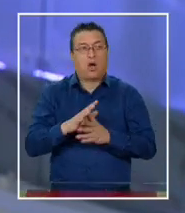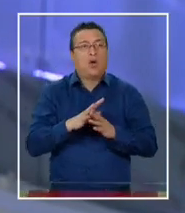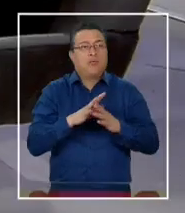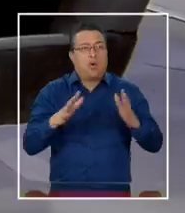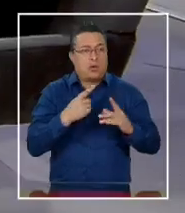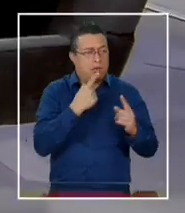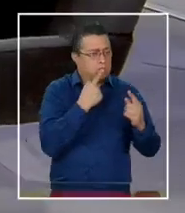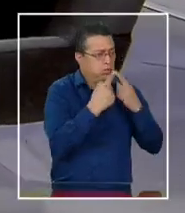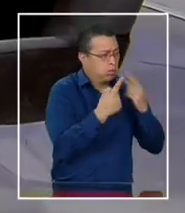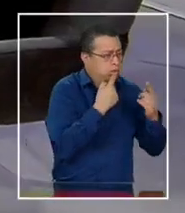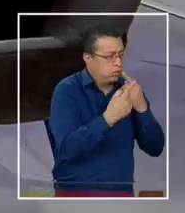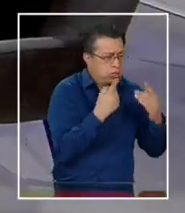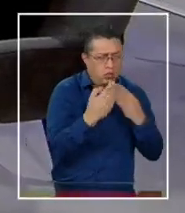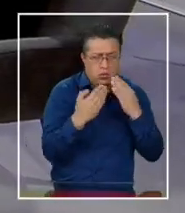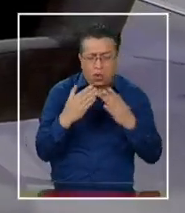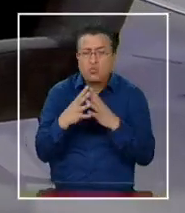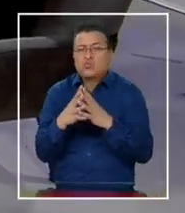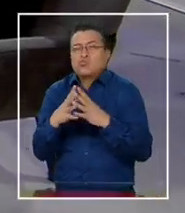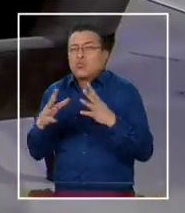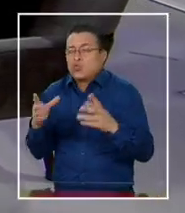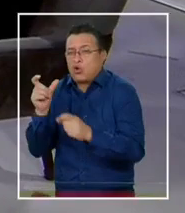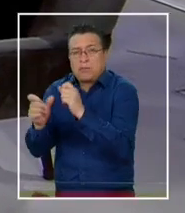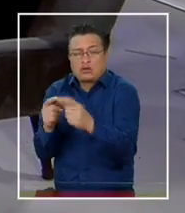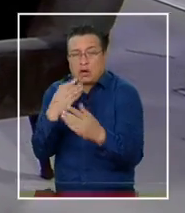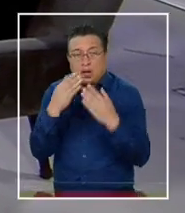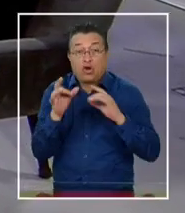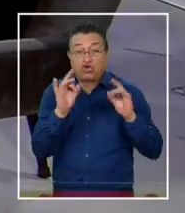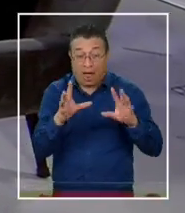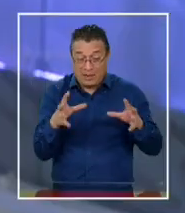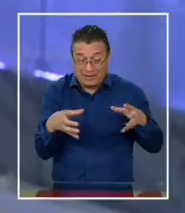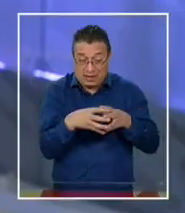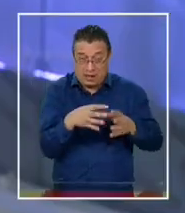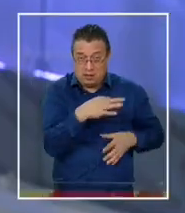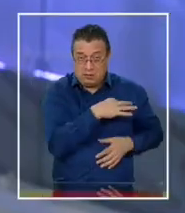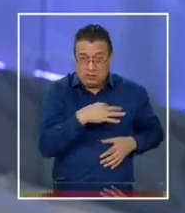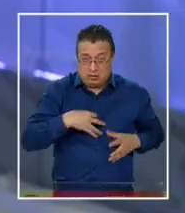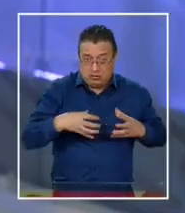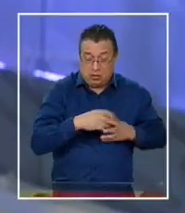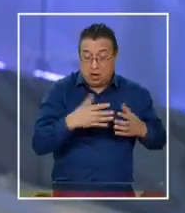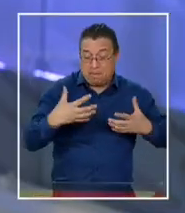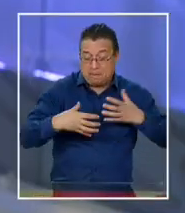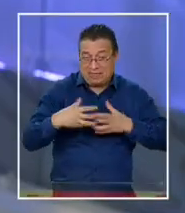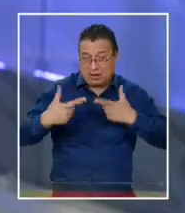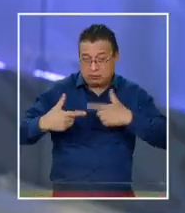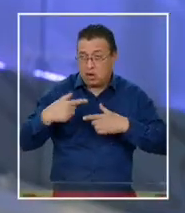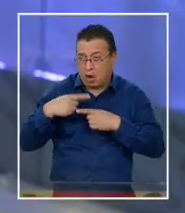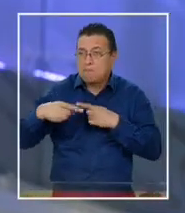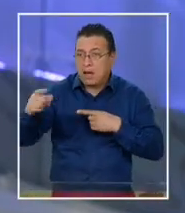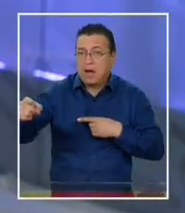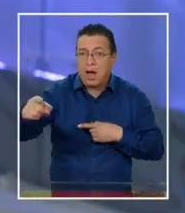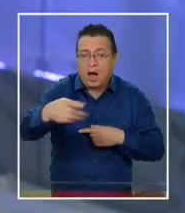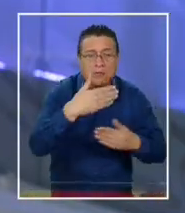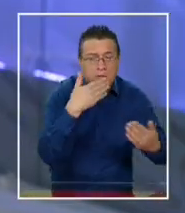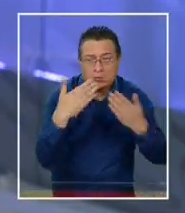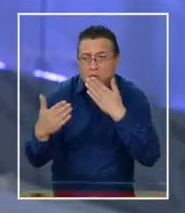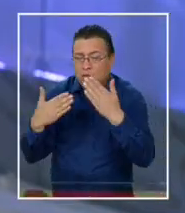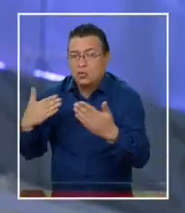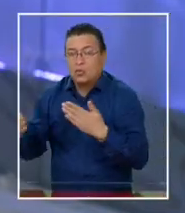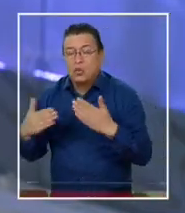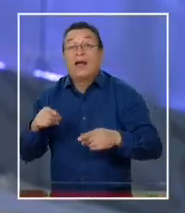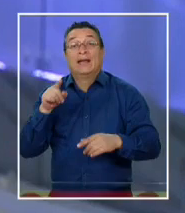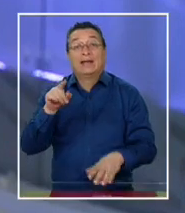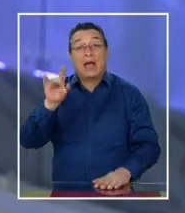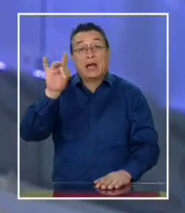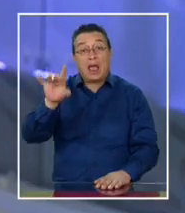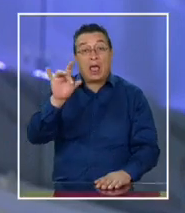hace muchas conversaciones hace consulta con mucha gente no solo es su gabinete no solo de sus partidos mucho más allá entonces si de cada una